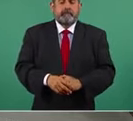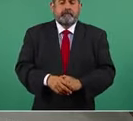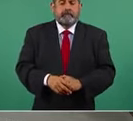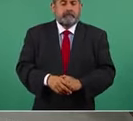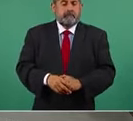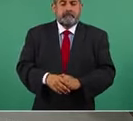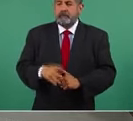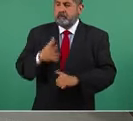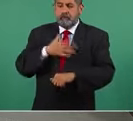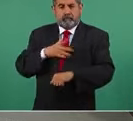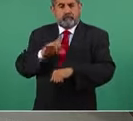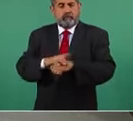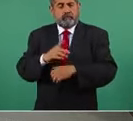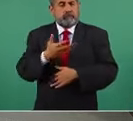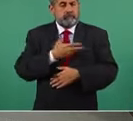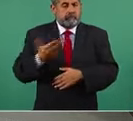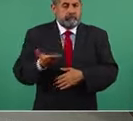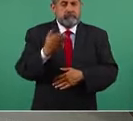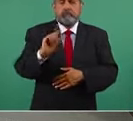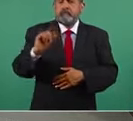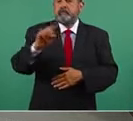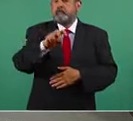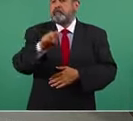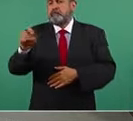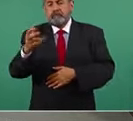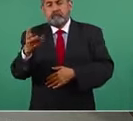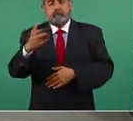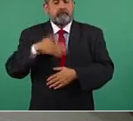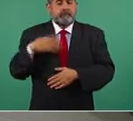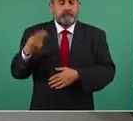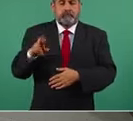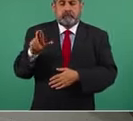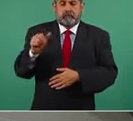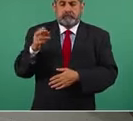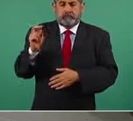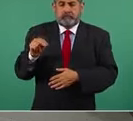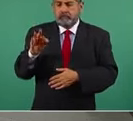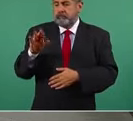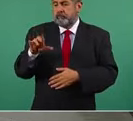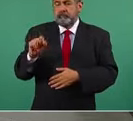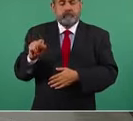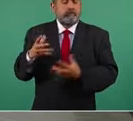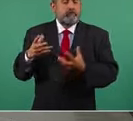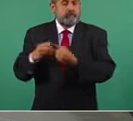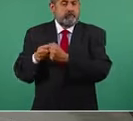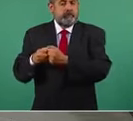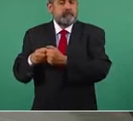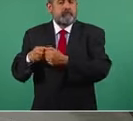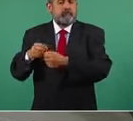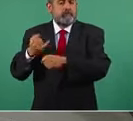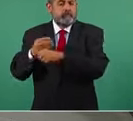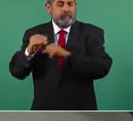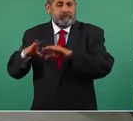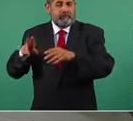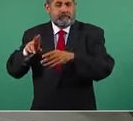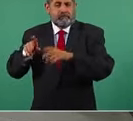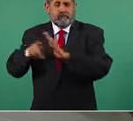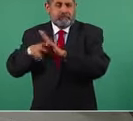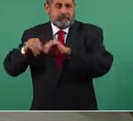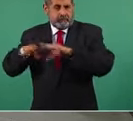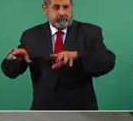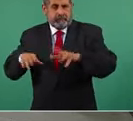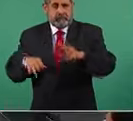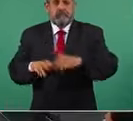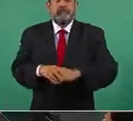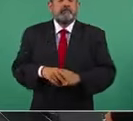Muy buenos días, presidente y funcionarios que lo acompañan. Ramón Flores del Centinela Informa de Humanoid en Inglaterra.